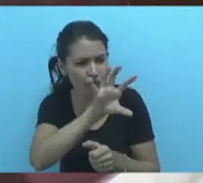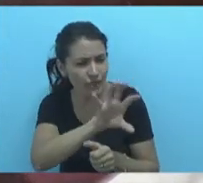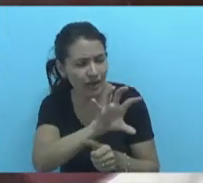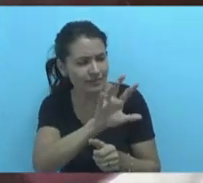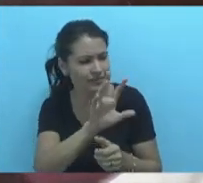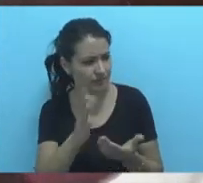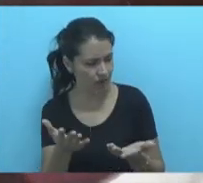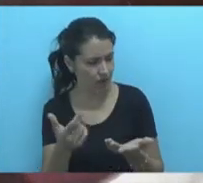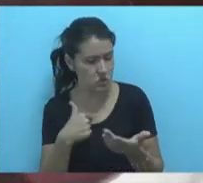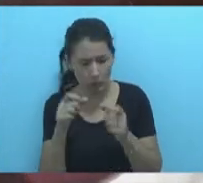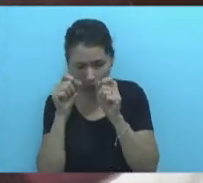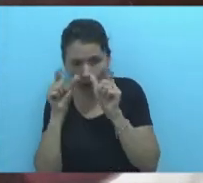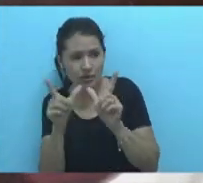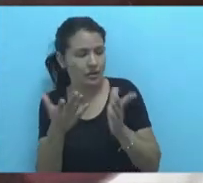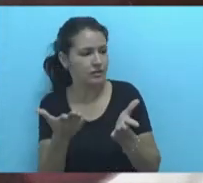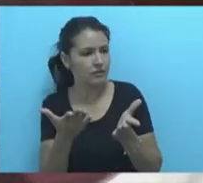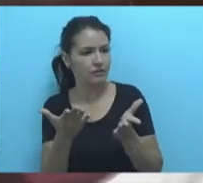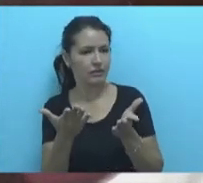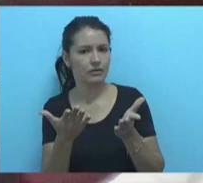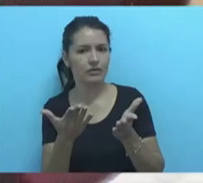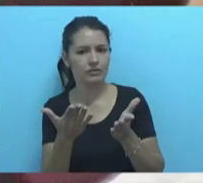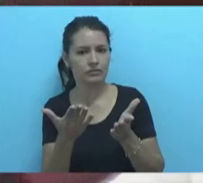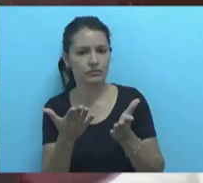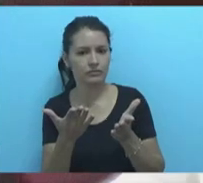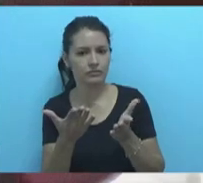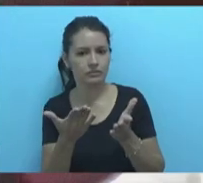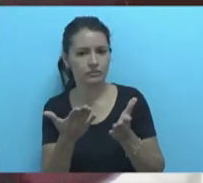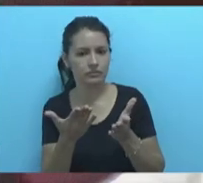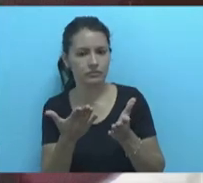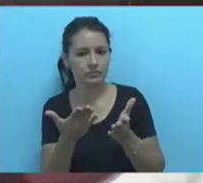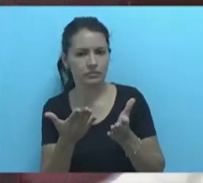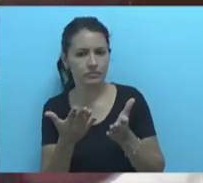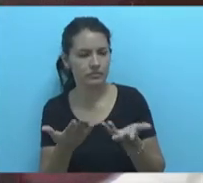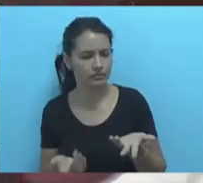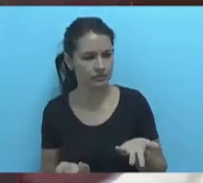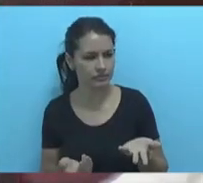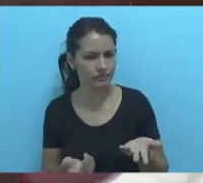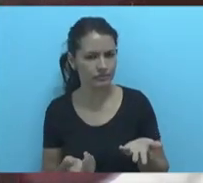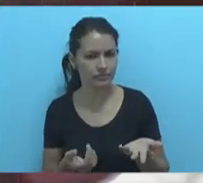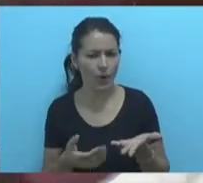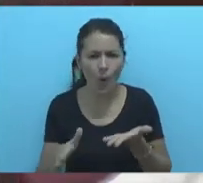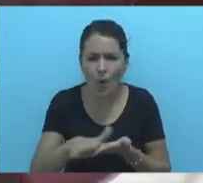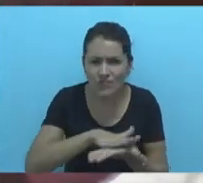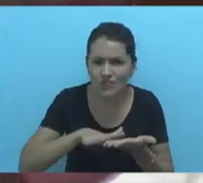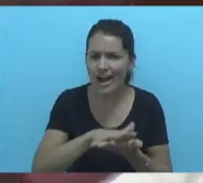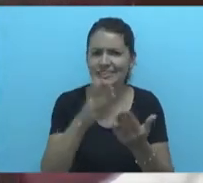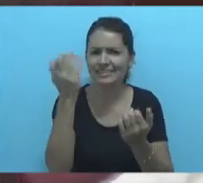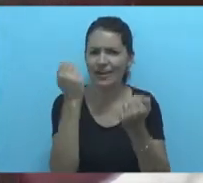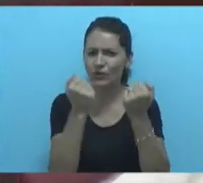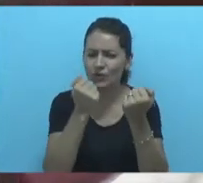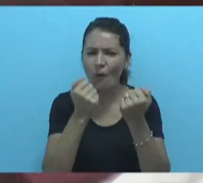quieran justificar lo injustificable. Que la estructura económica de un